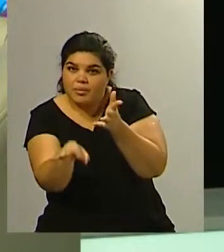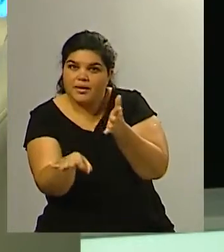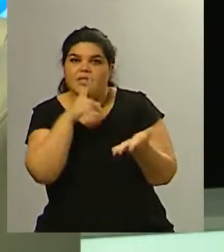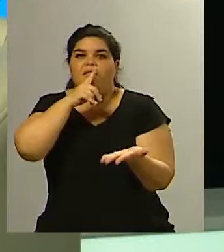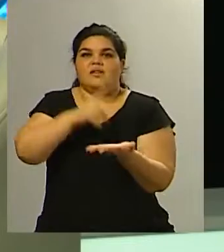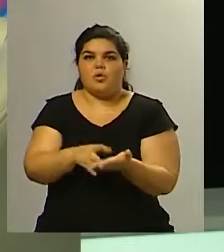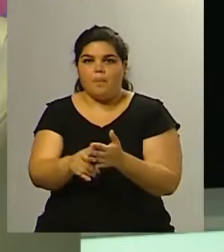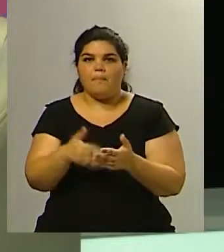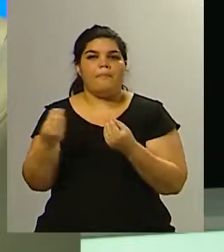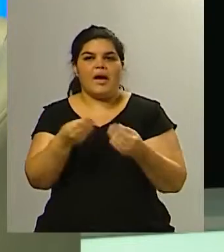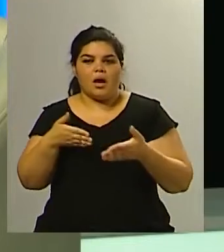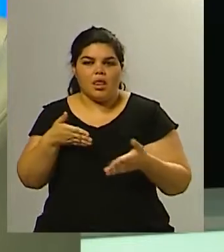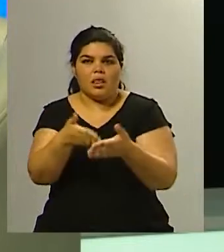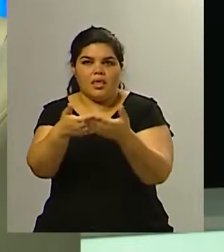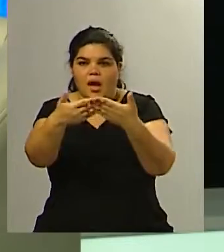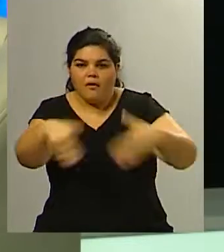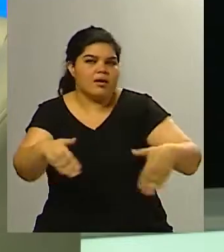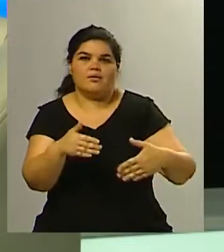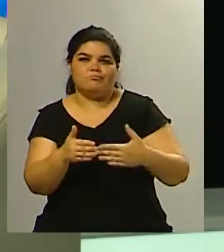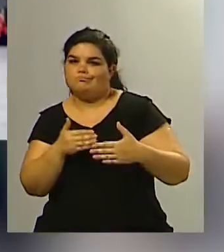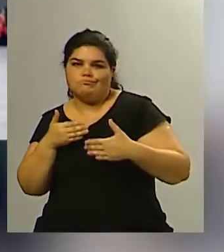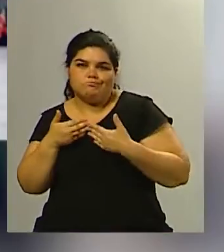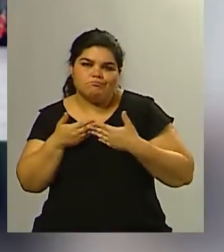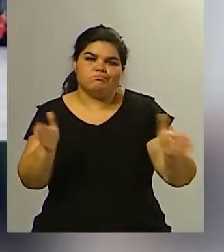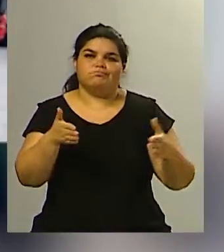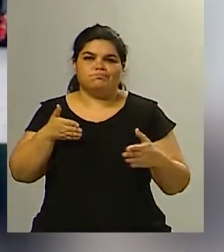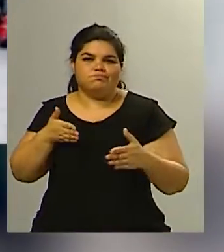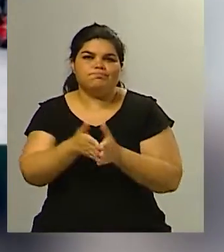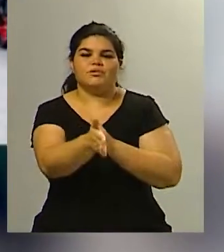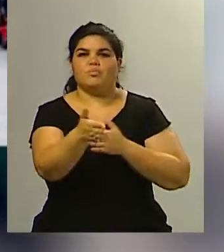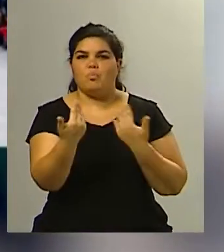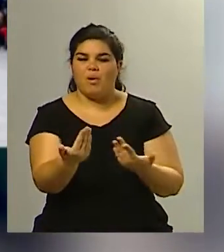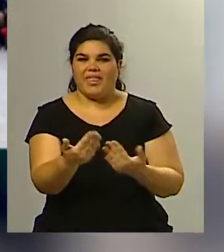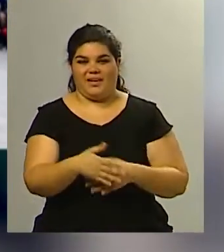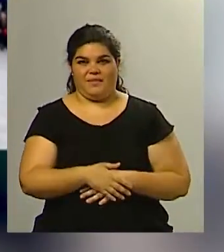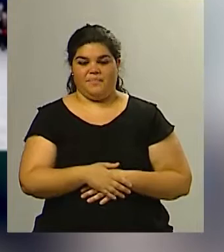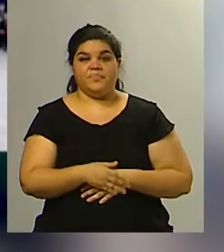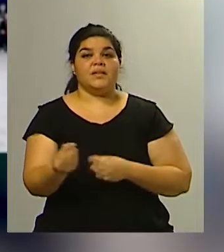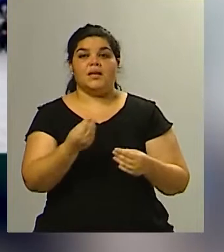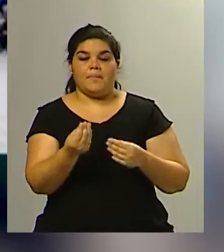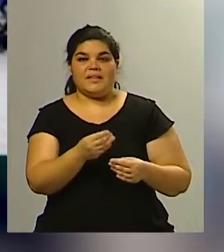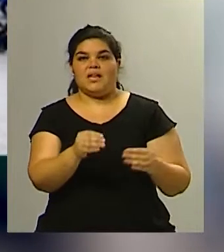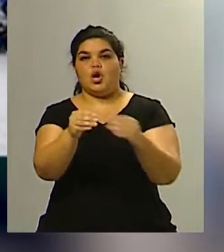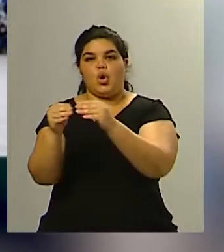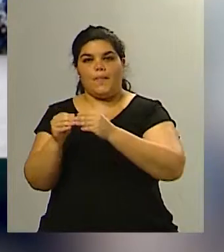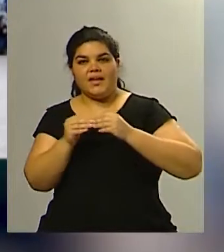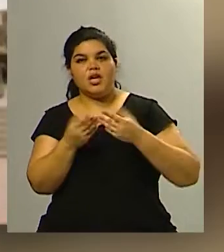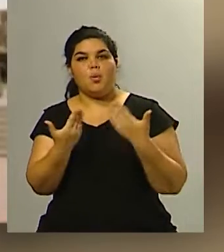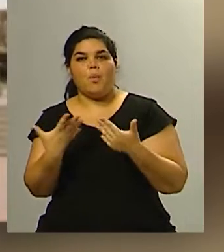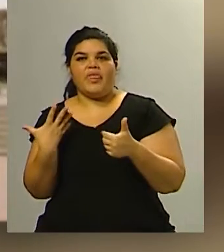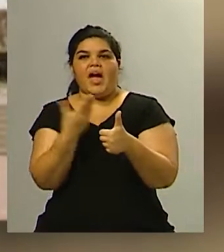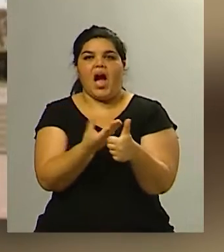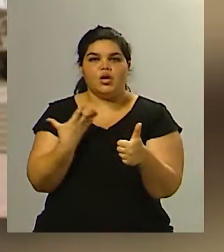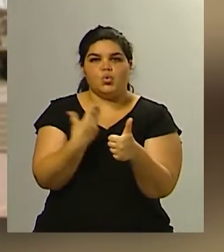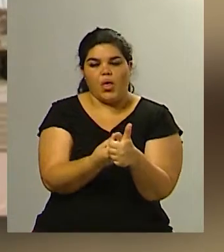concretas tienen que ver con acompañamiento a las trayectorias, tutorías de pares, esto significa que sus mismos compañeros contribuyen, o